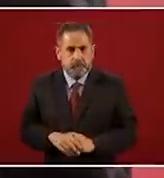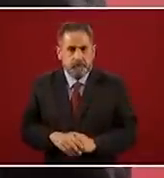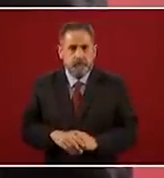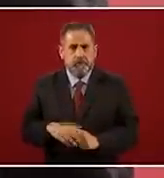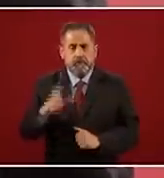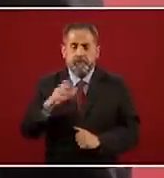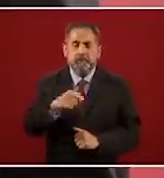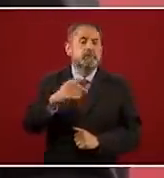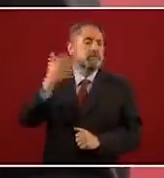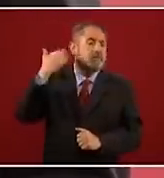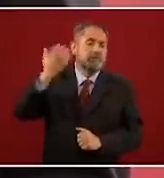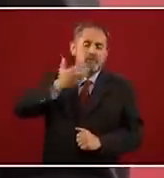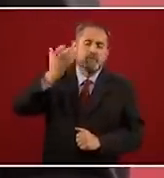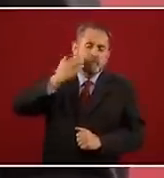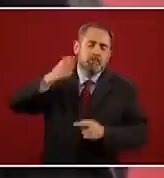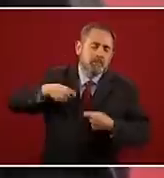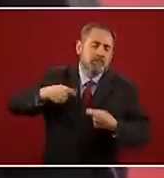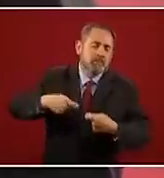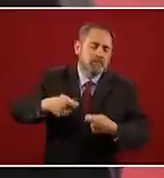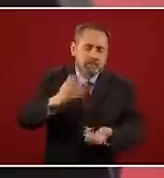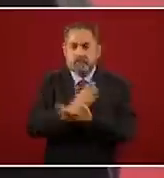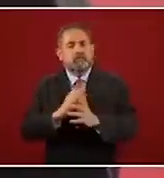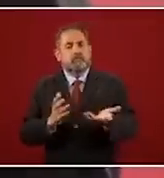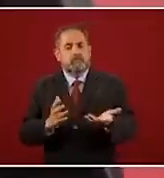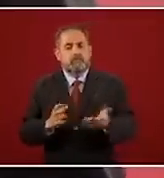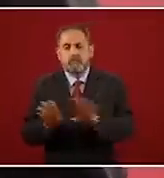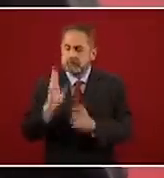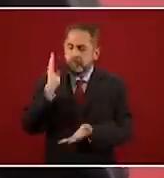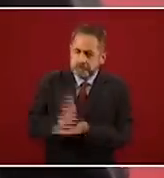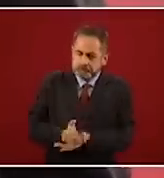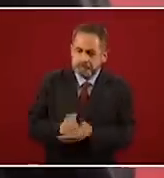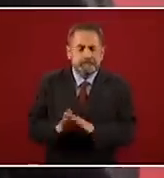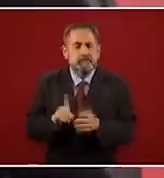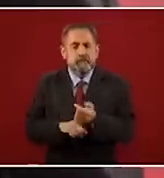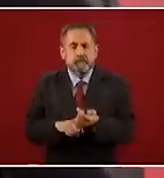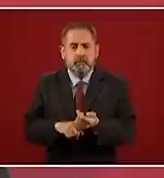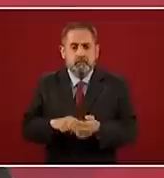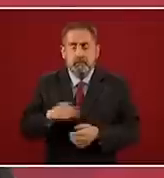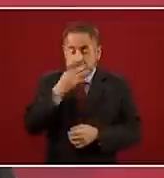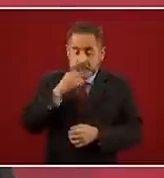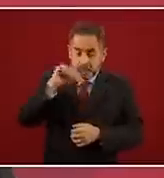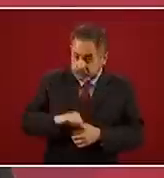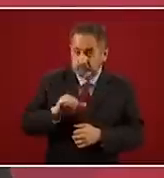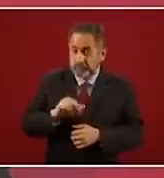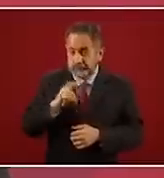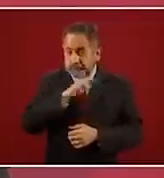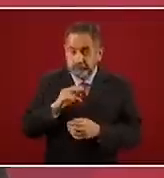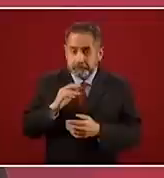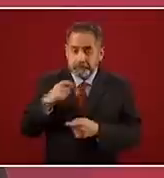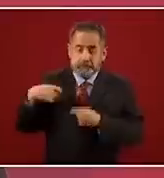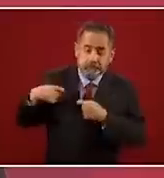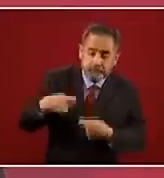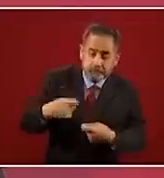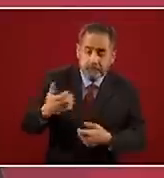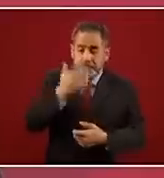hay inercias. ¿Cómo se termina de la noche a la mañana